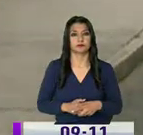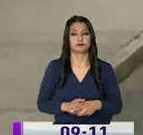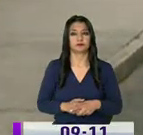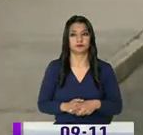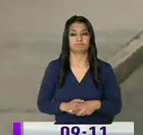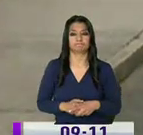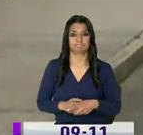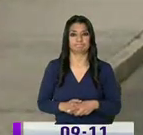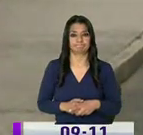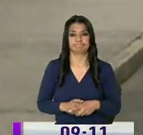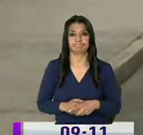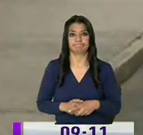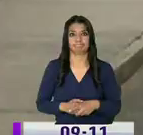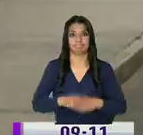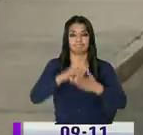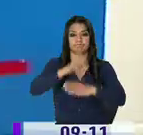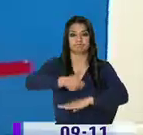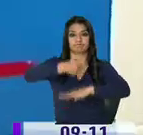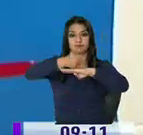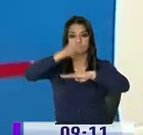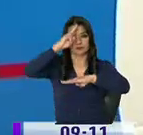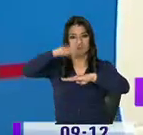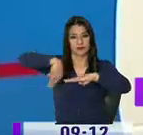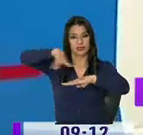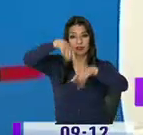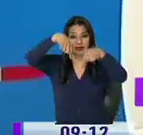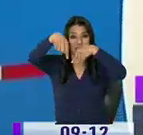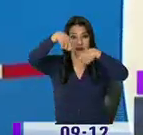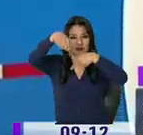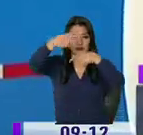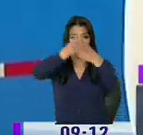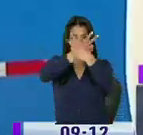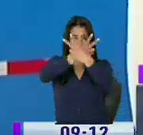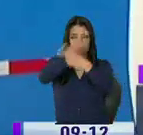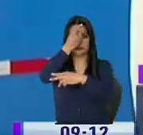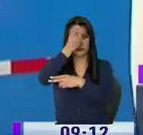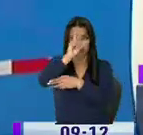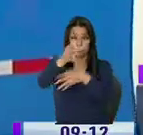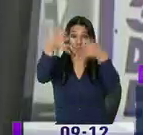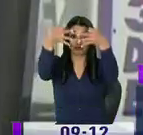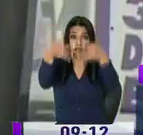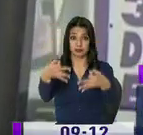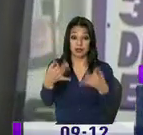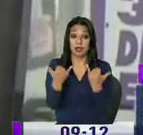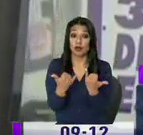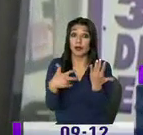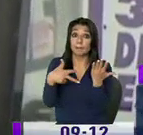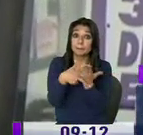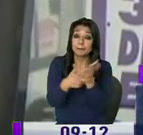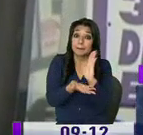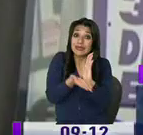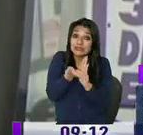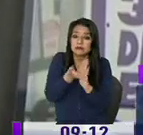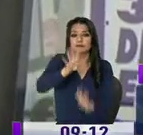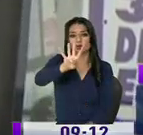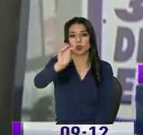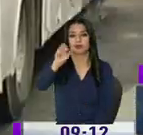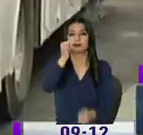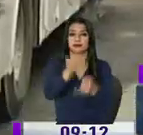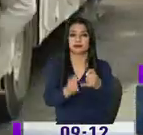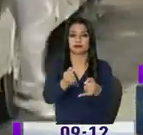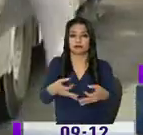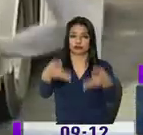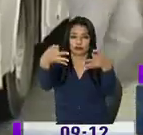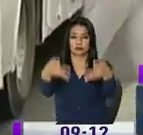Tras la resolución de la Agencia Nacional de Tránsito, el costo del pasaje de la transportación pública ahora es de 40 centavos. Es decir,